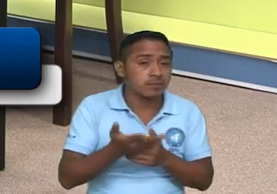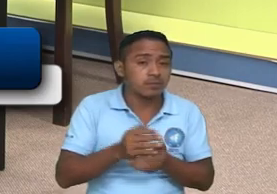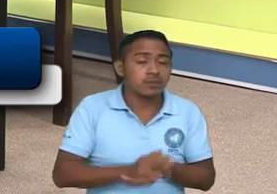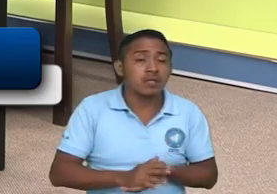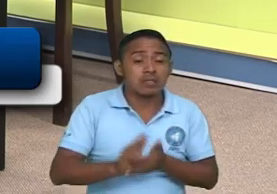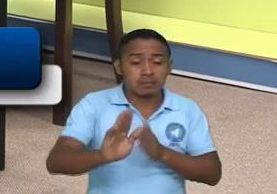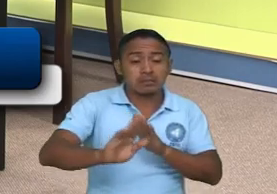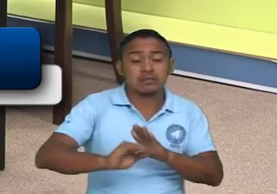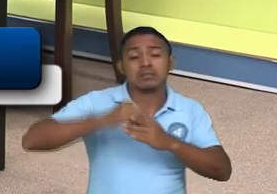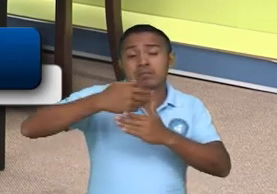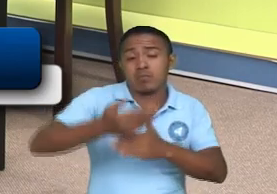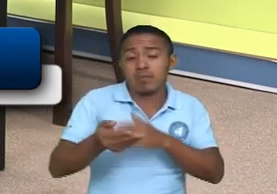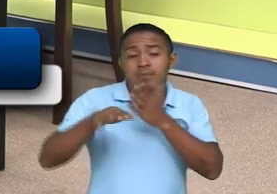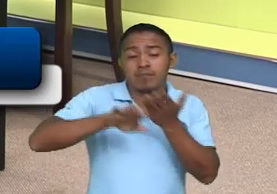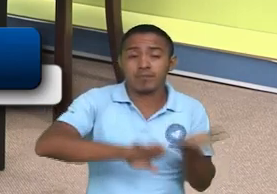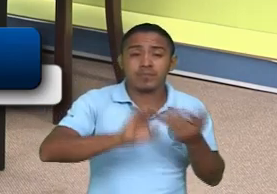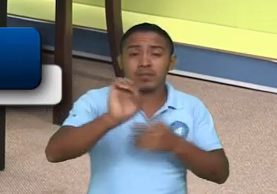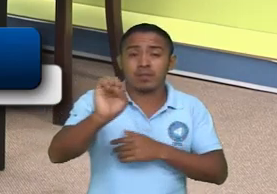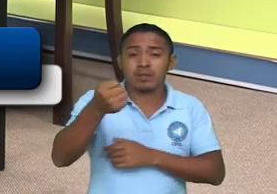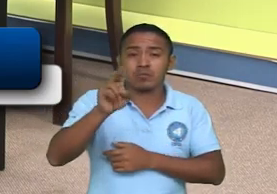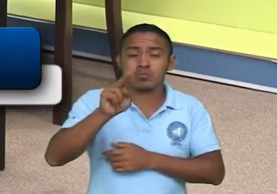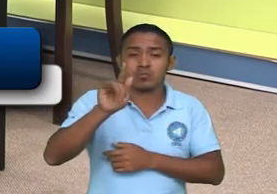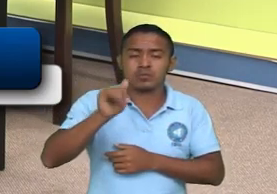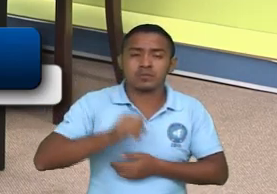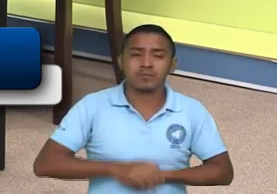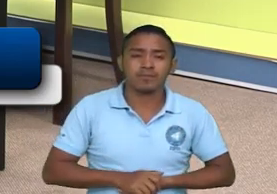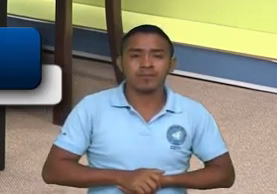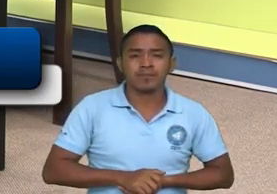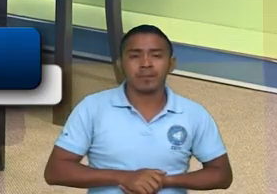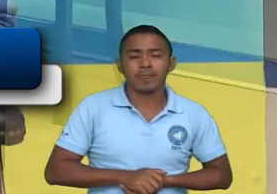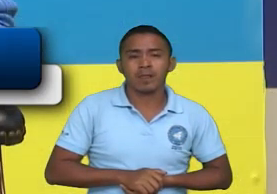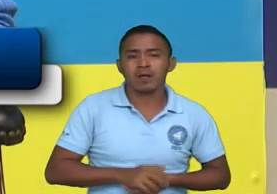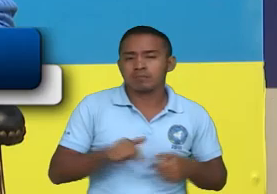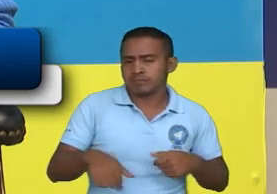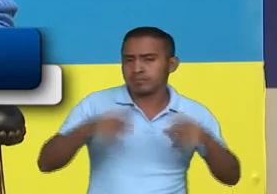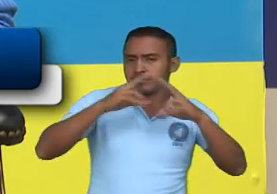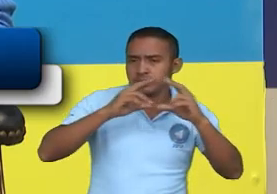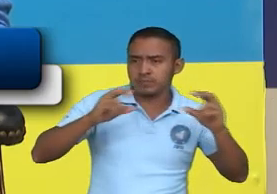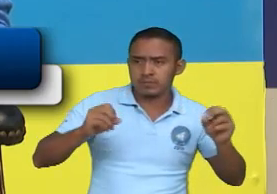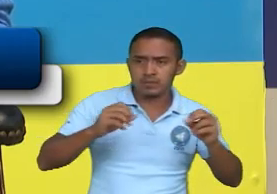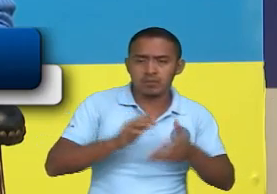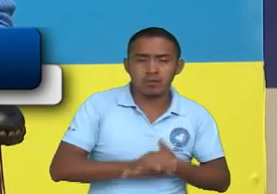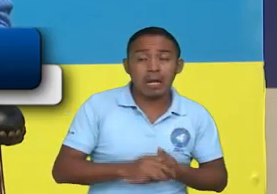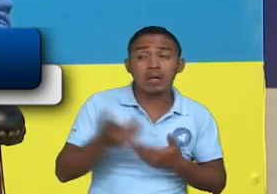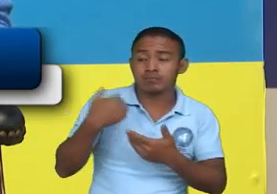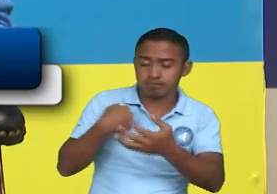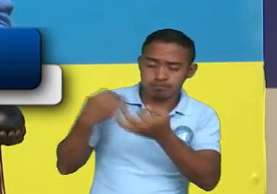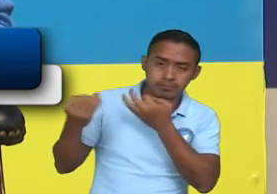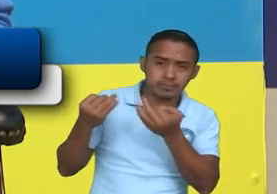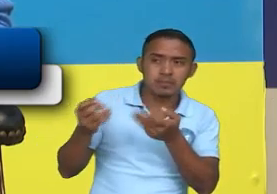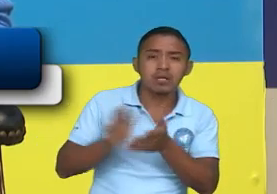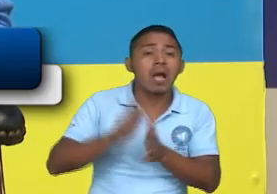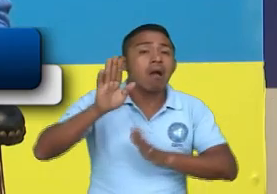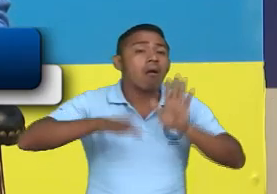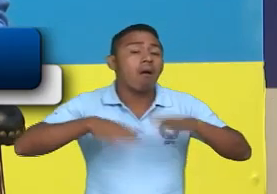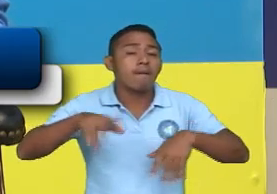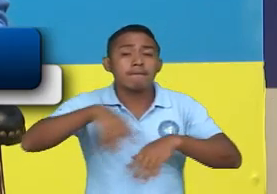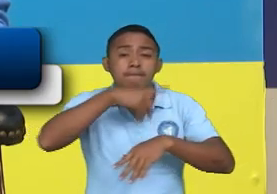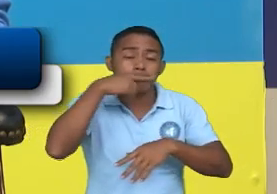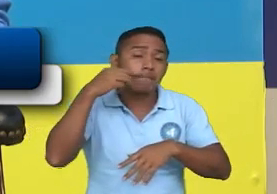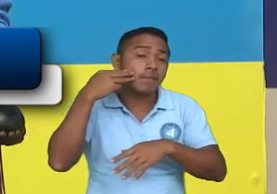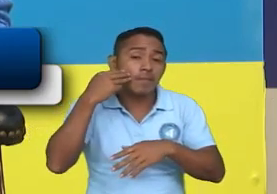acudir inmediatamente a la atención de salud si mira que su bebé tiene alguna alteración o alguna señal que pueda sugerir